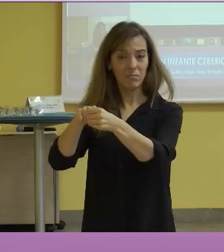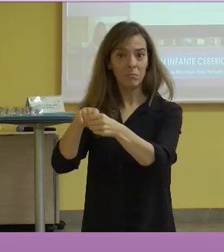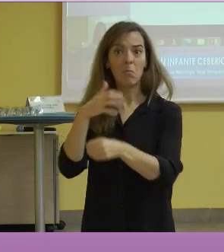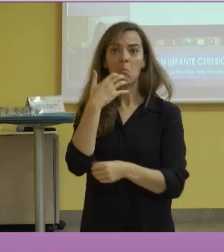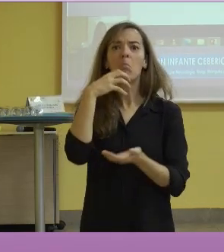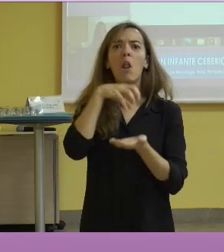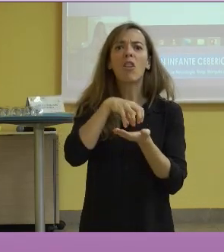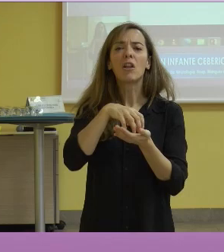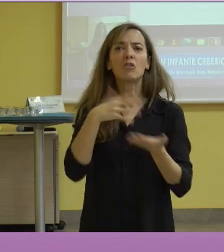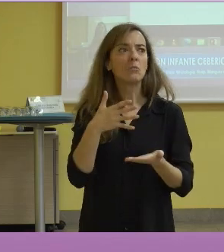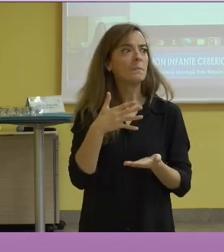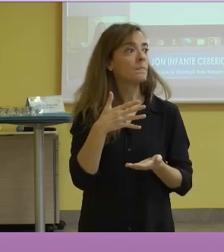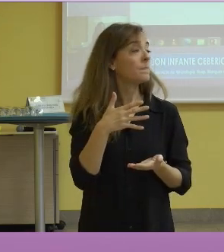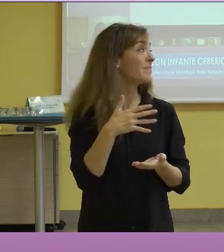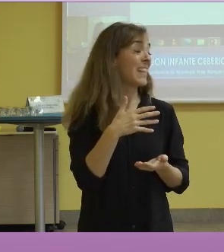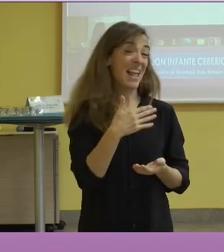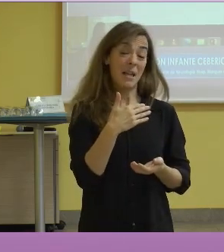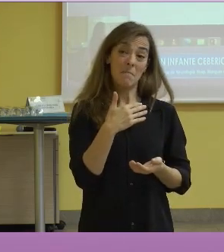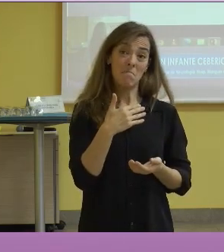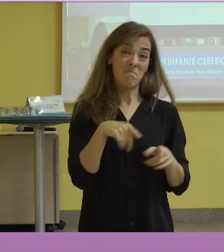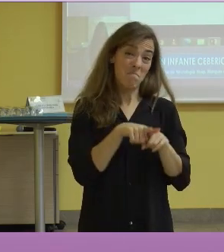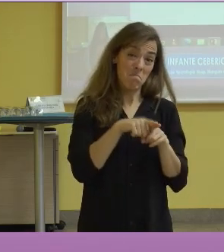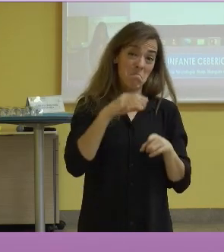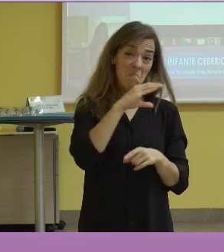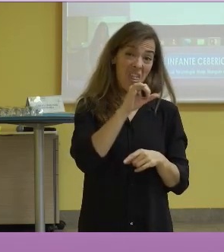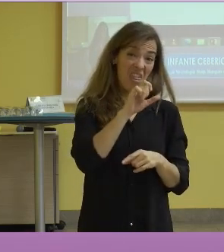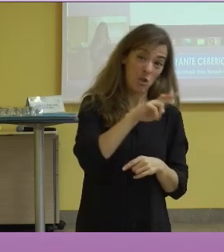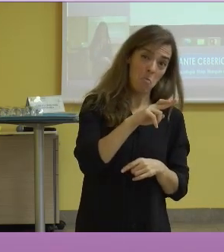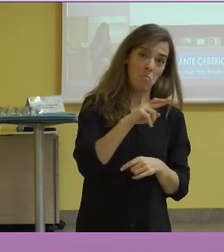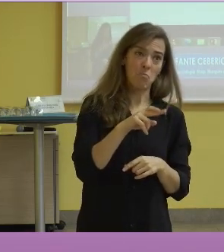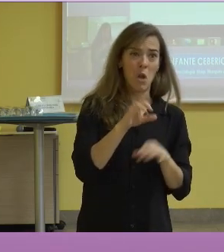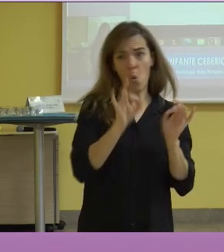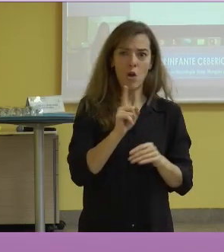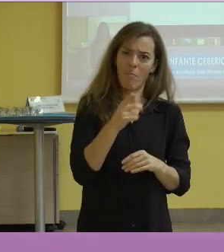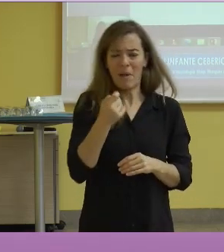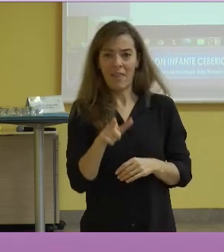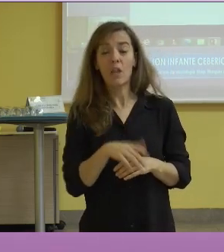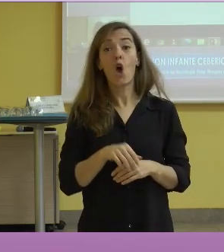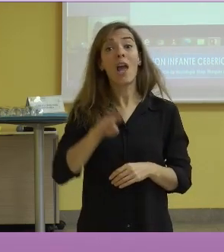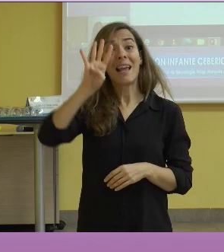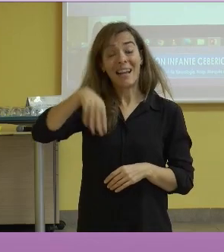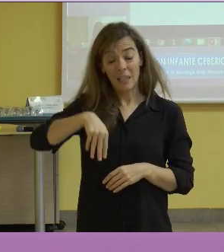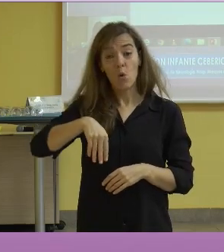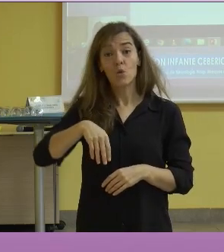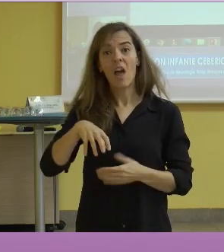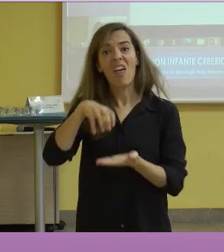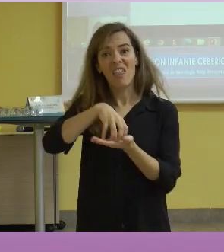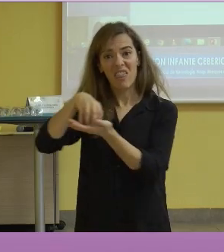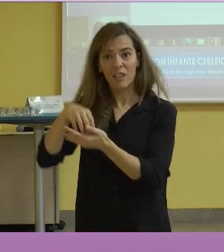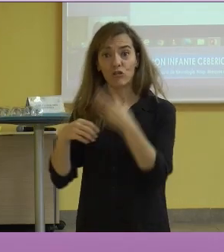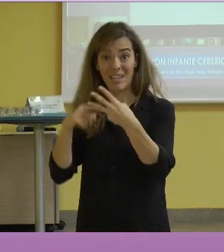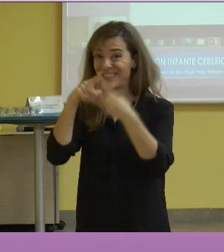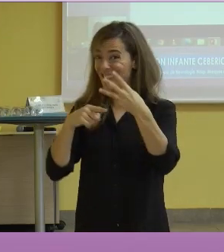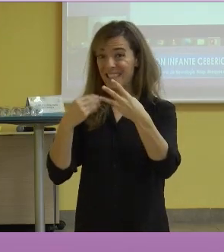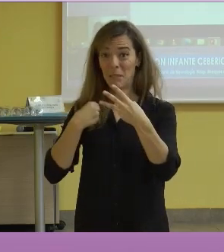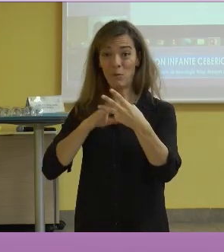pues son casi, pero no son los mismos que los CESUR, curiosamente. Hay 3 centros en Cataluña que son los mismos, el Sant Joan de Déu,